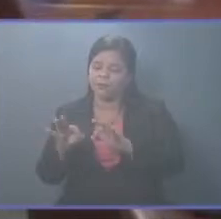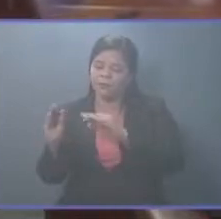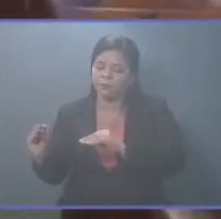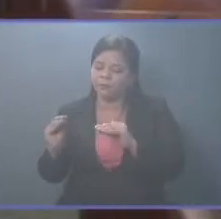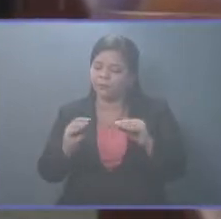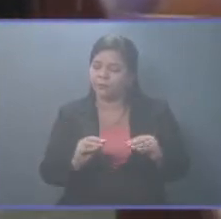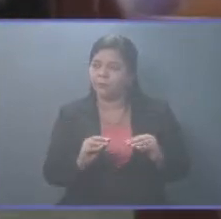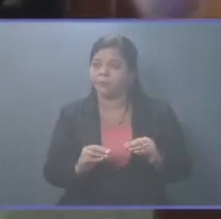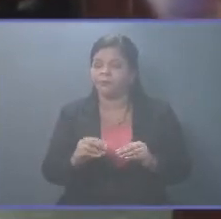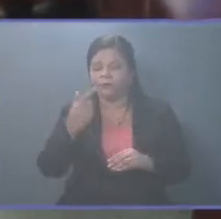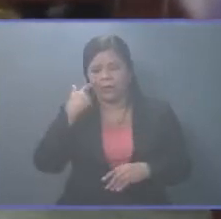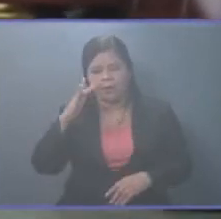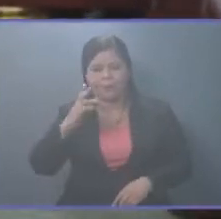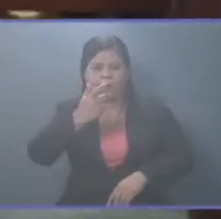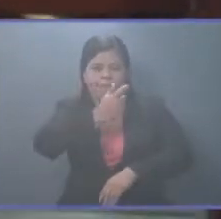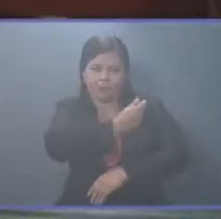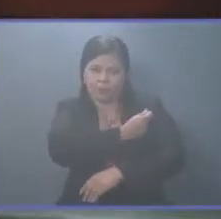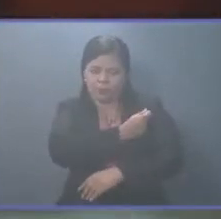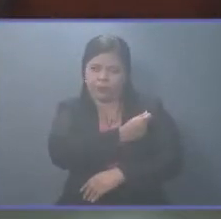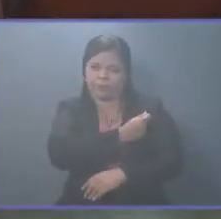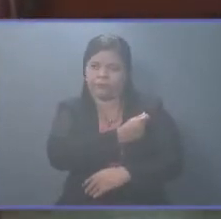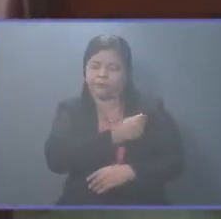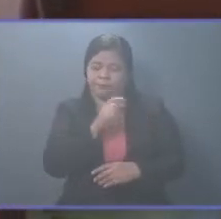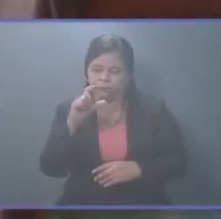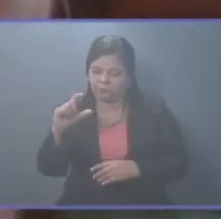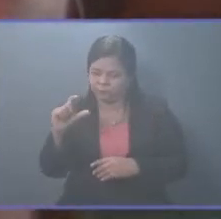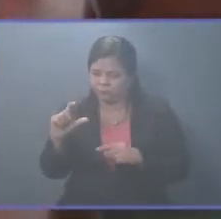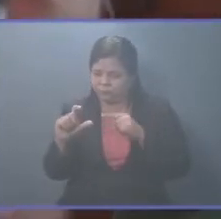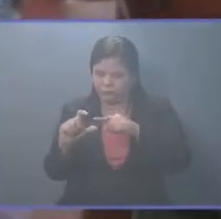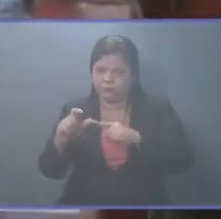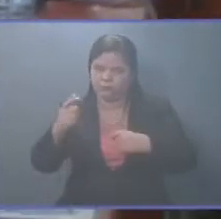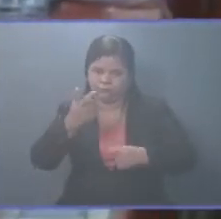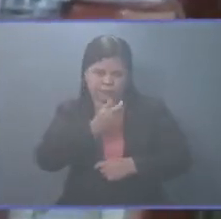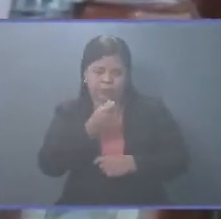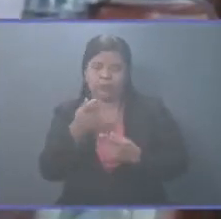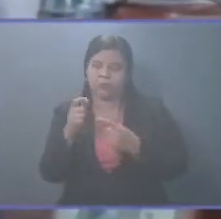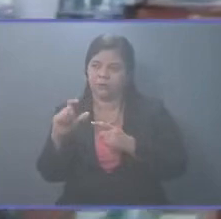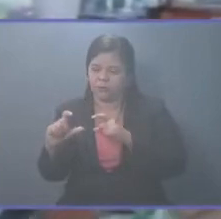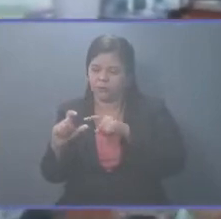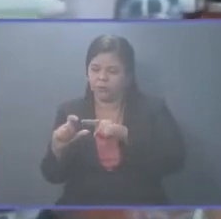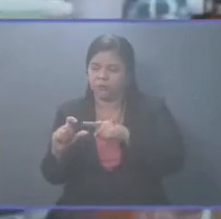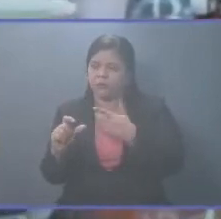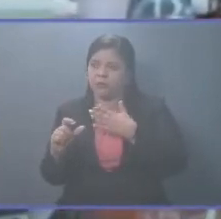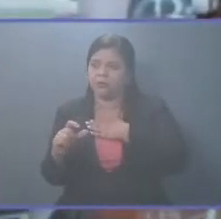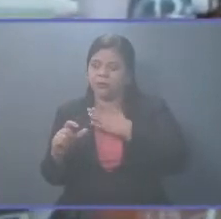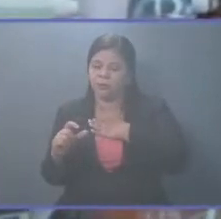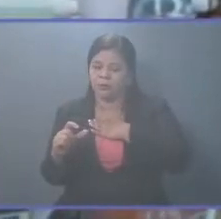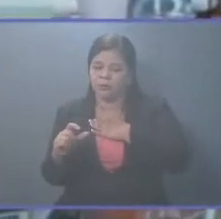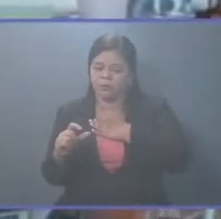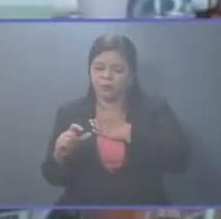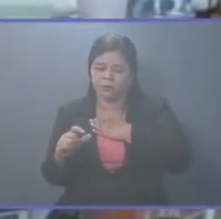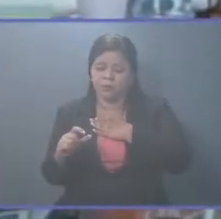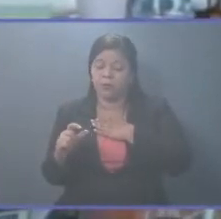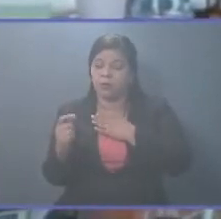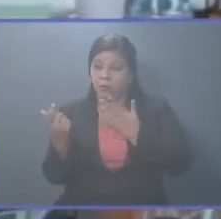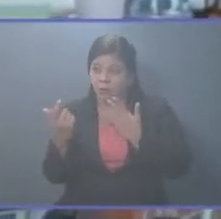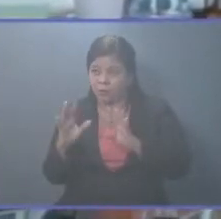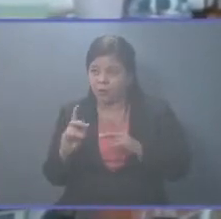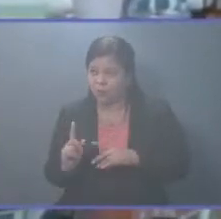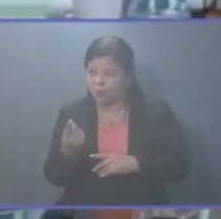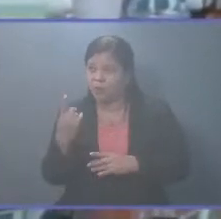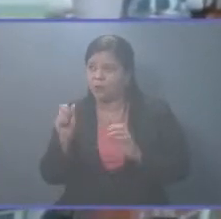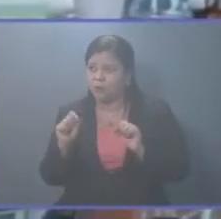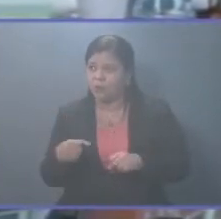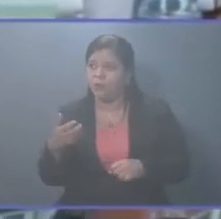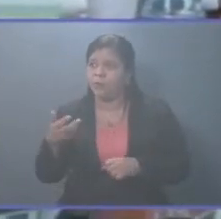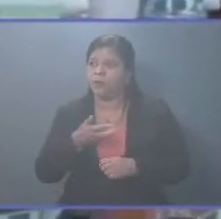vacuna que tiene, como indicaba el doctor Gamero, es la única que podemos obtener, por decir